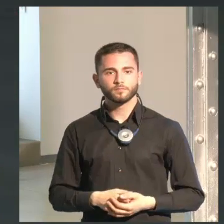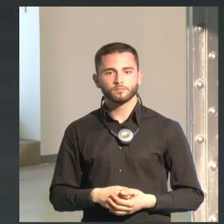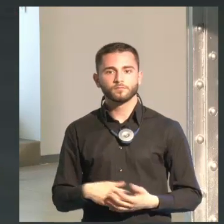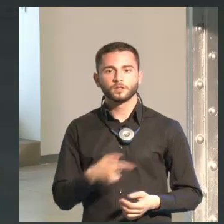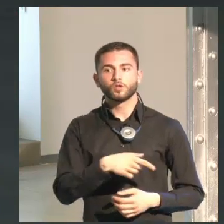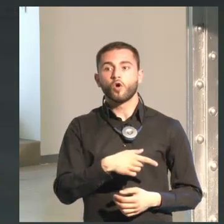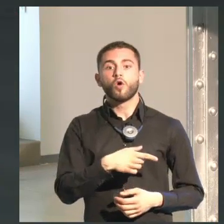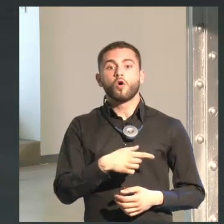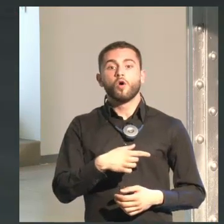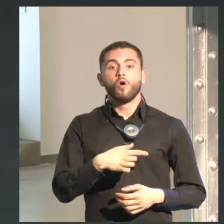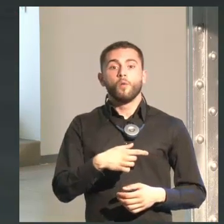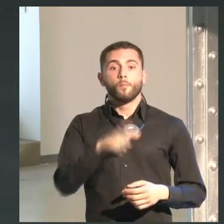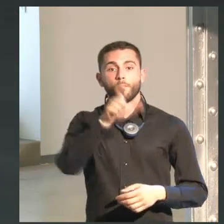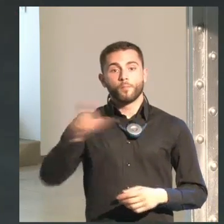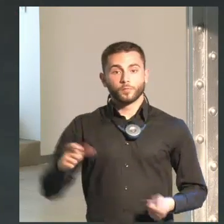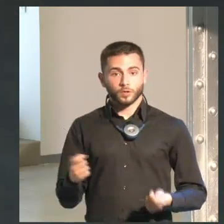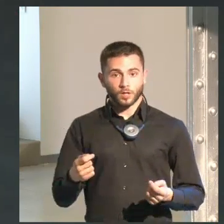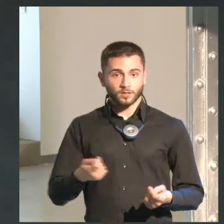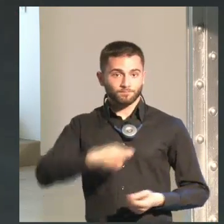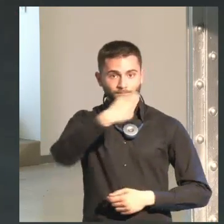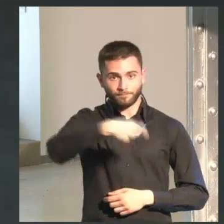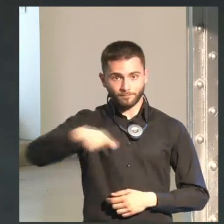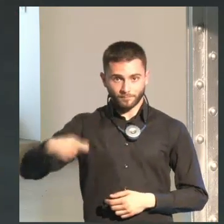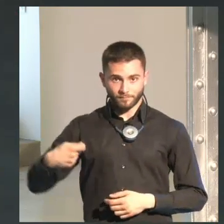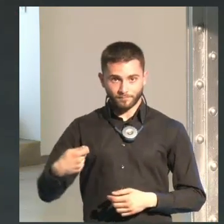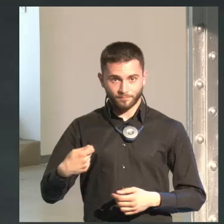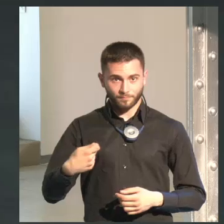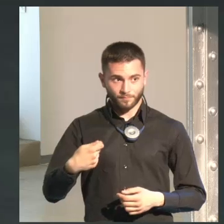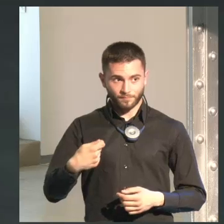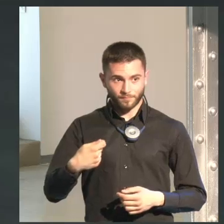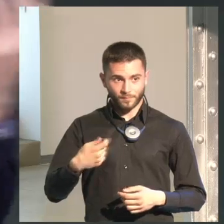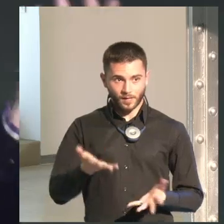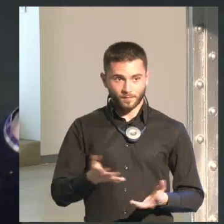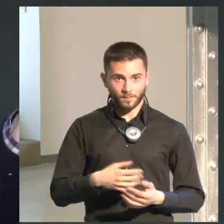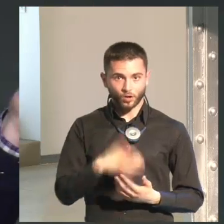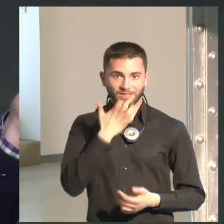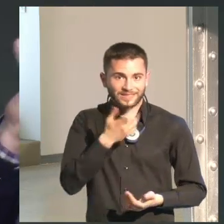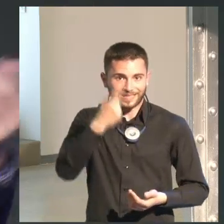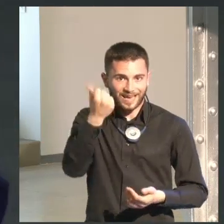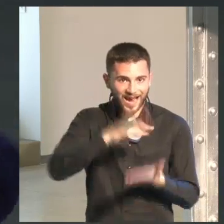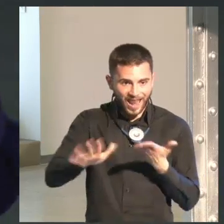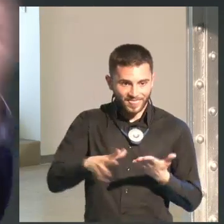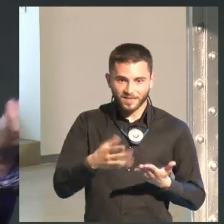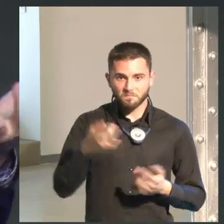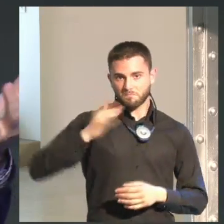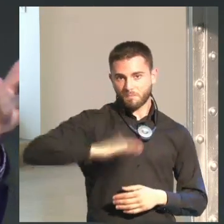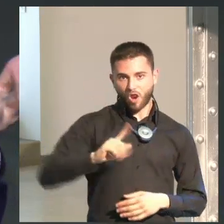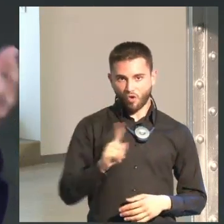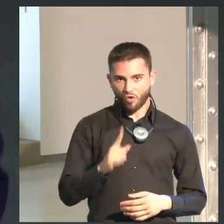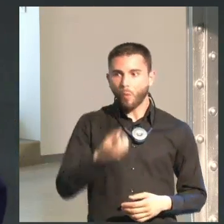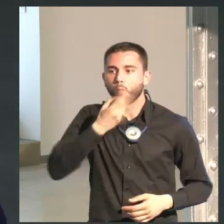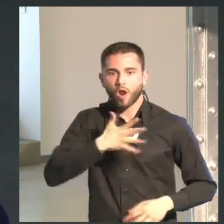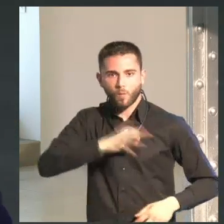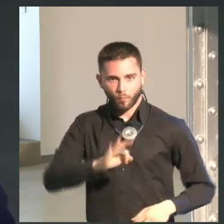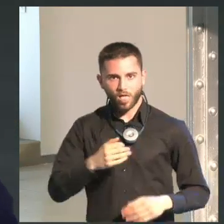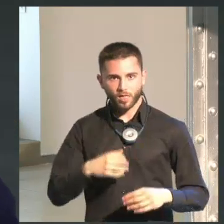gratis para el usuario. Por lo tanto, lo que sea gratuito no necesariamente tiene que ser malo. Puede ser bueno y puede ser sostenible. Es